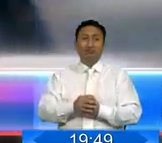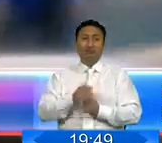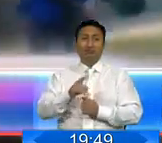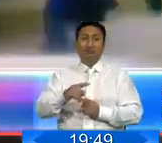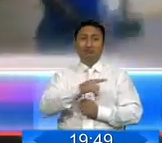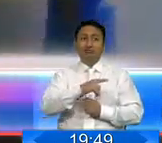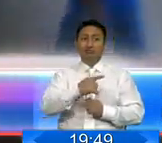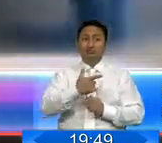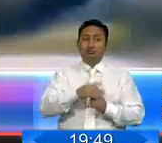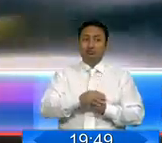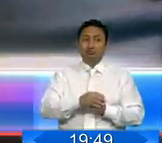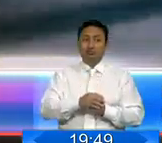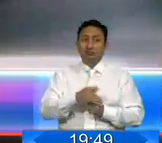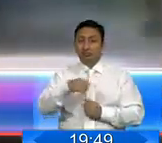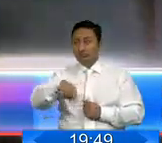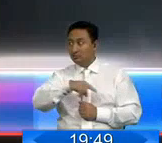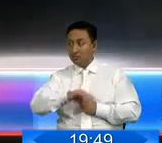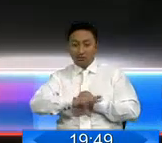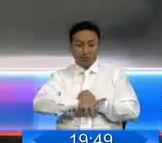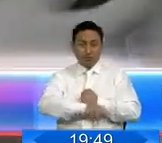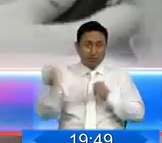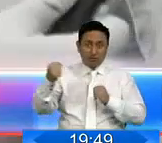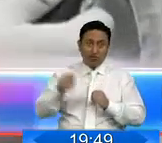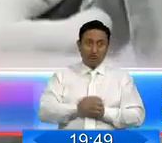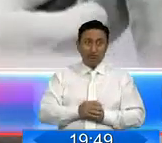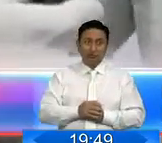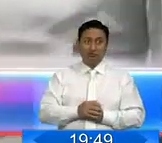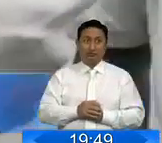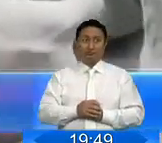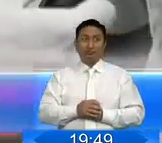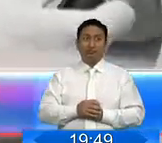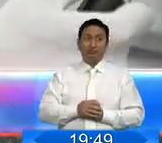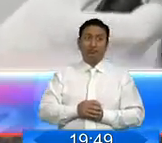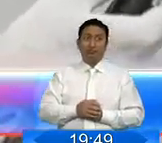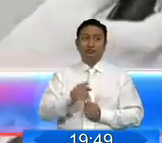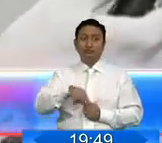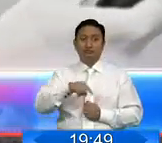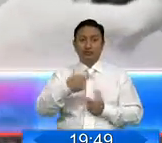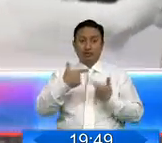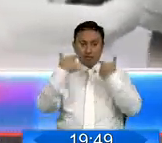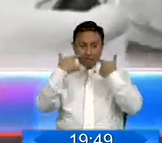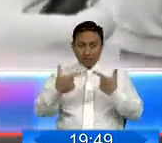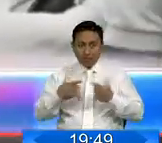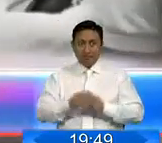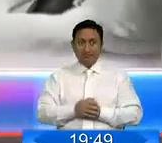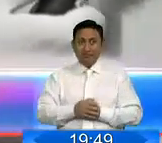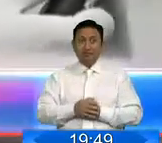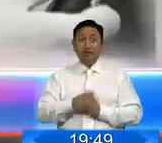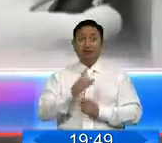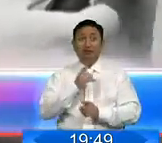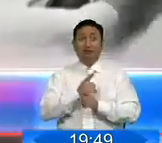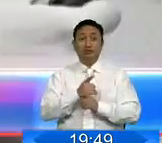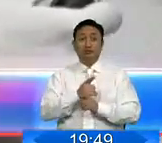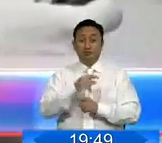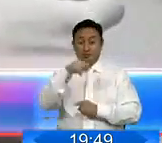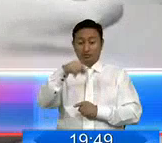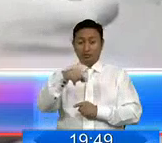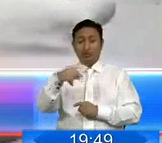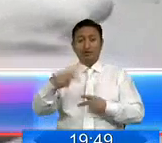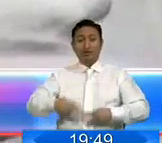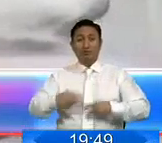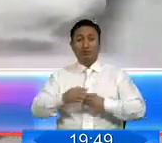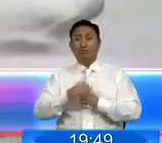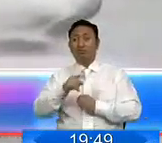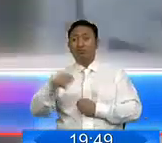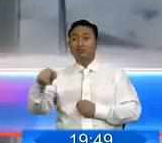ya comenzó a creer, a andar robando por aquí, entonces la gente ya lo había visto, entonces le ha estado dando seguimiento. Entonces, por eso de que él vive para la parte de lo